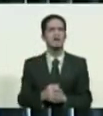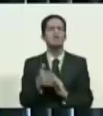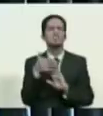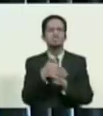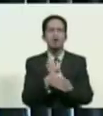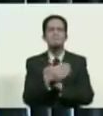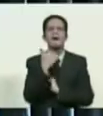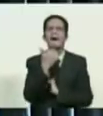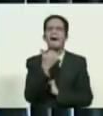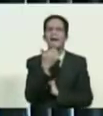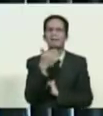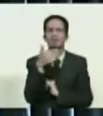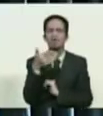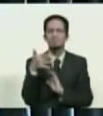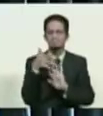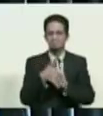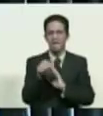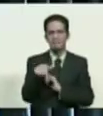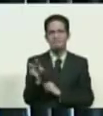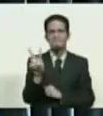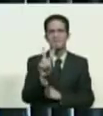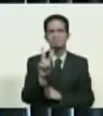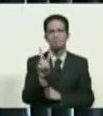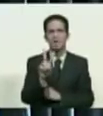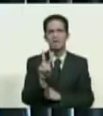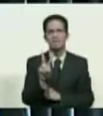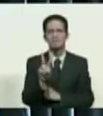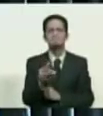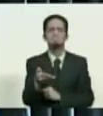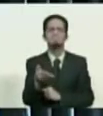brutal que ocurrió y que significó la muerte de un niño?